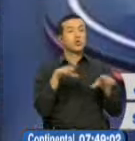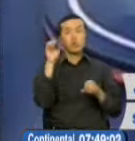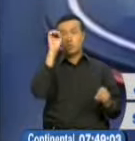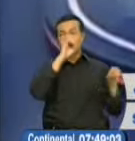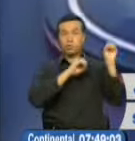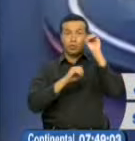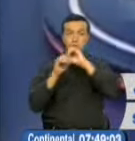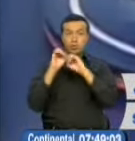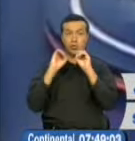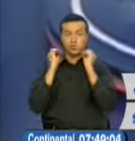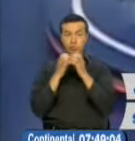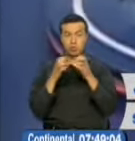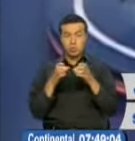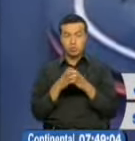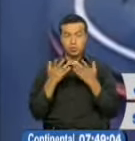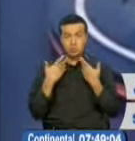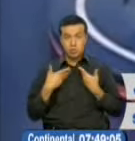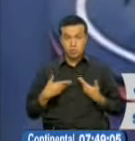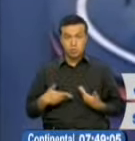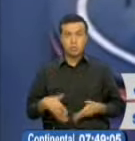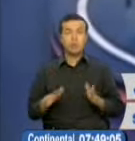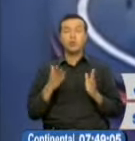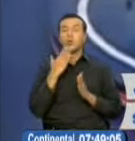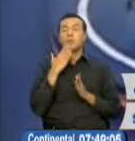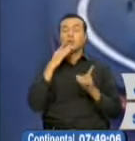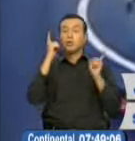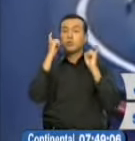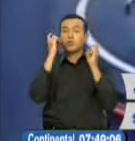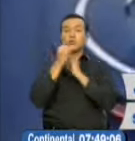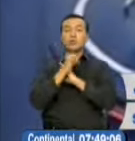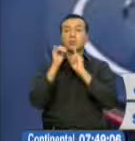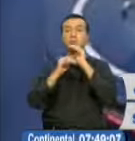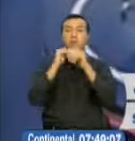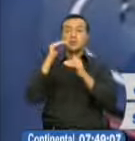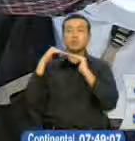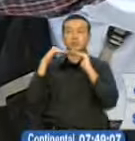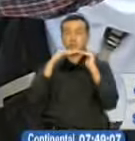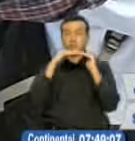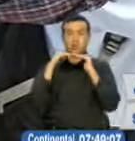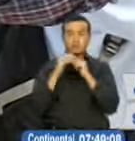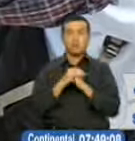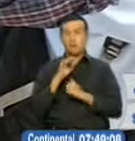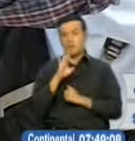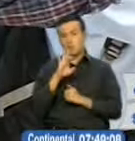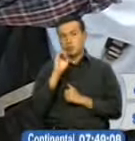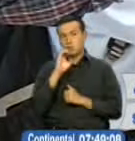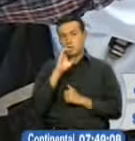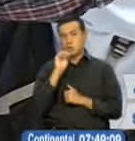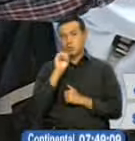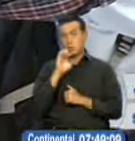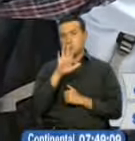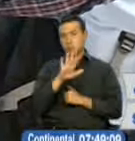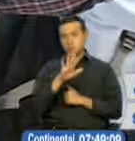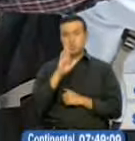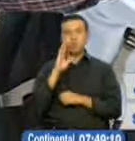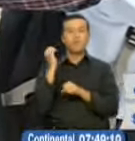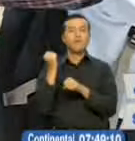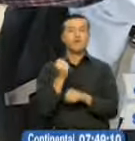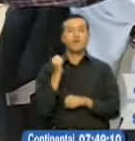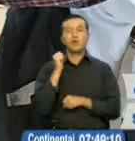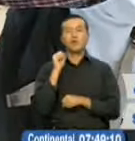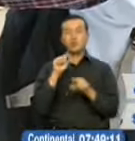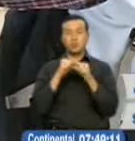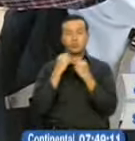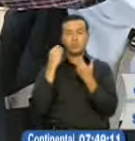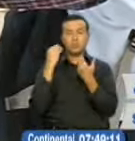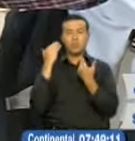observatorio, organismo que había nacido supuestamente para un control independiente de los procesos democráticos. Fausto Camacho es uno de los fundadores del extinto MPD, movimiento en